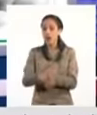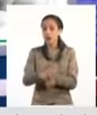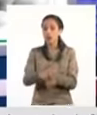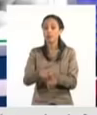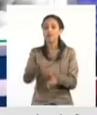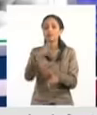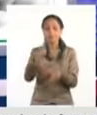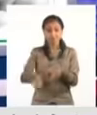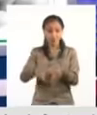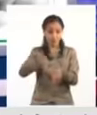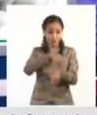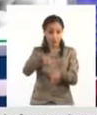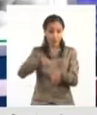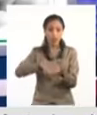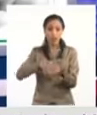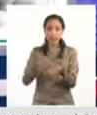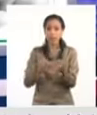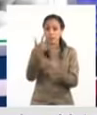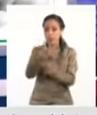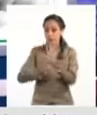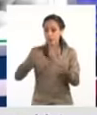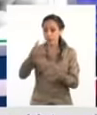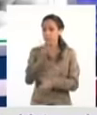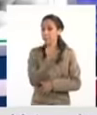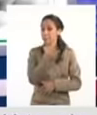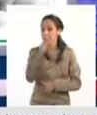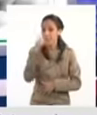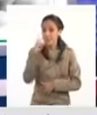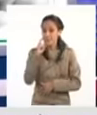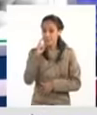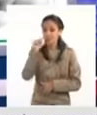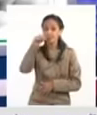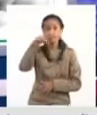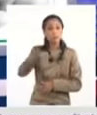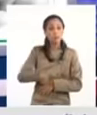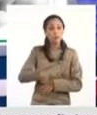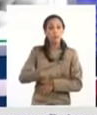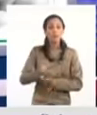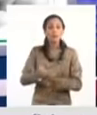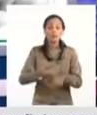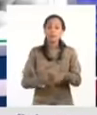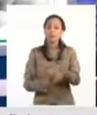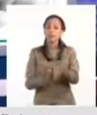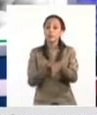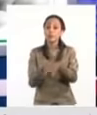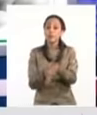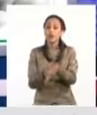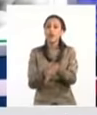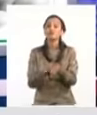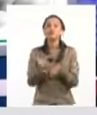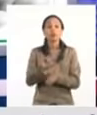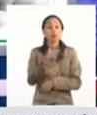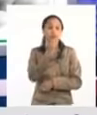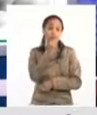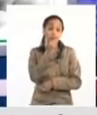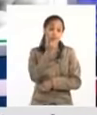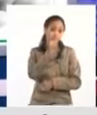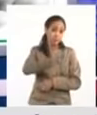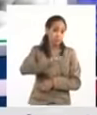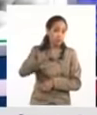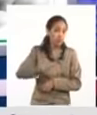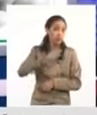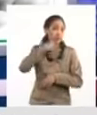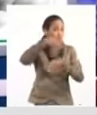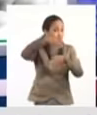la media hora la intérprete de lengua de señas, Maciel Suárez. Y sí, la COVID-19 sigue cobrando vidas en el mundo.